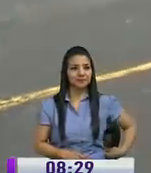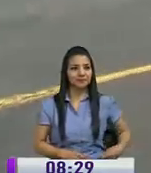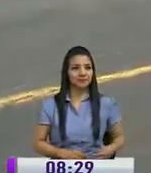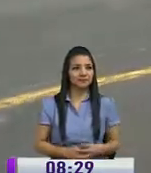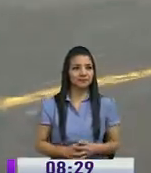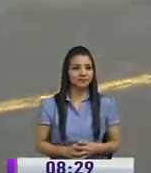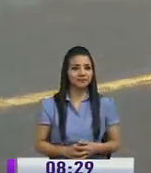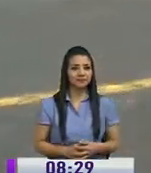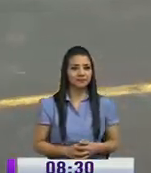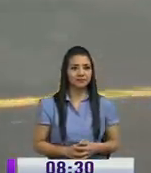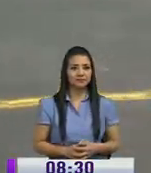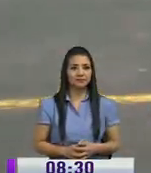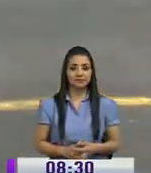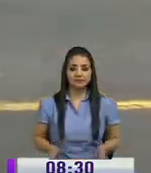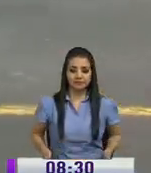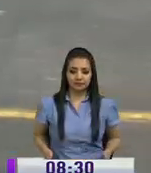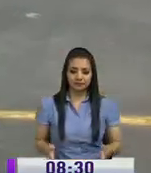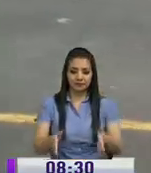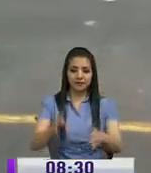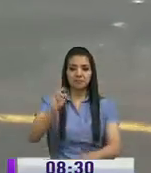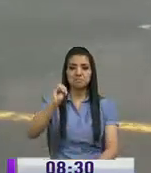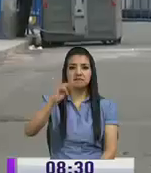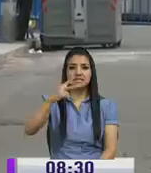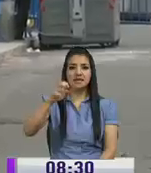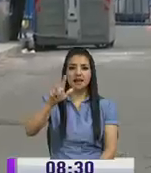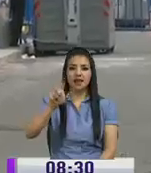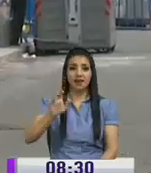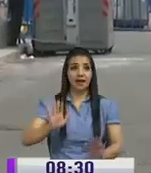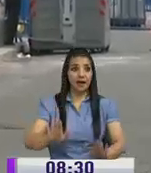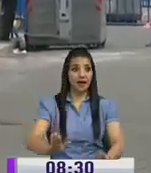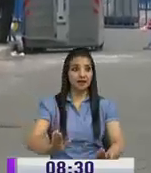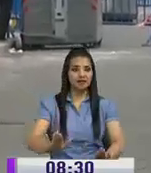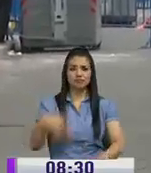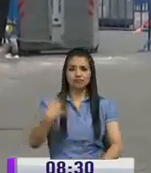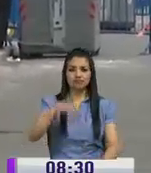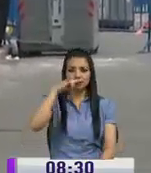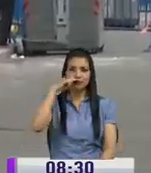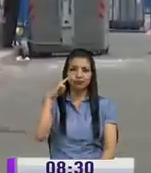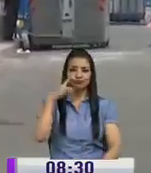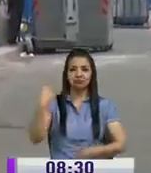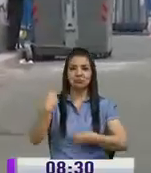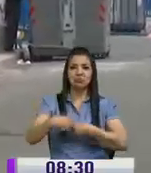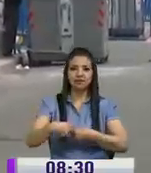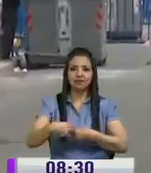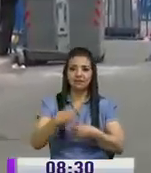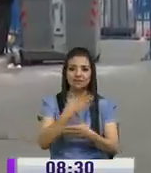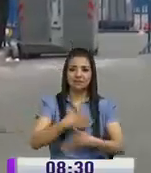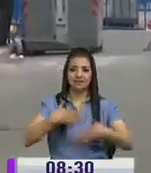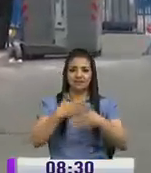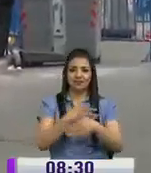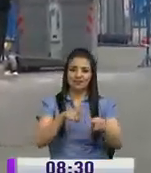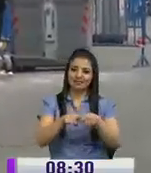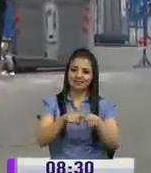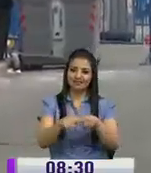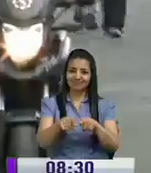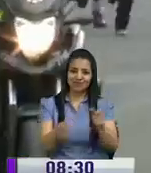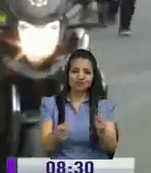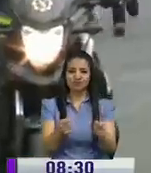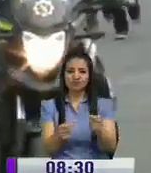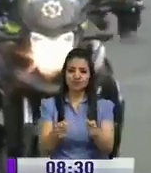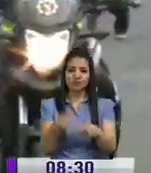La emblemática calle La Michelena fue la pista de carreras para estos intrépidos niños que se unen y disfrutan de esta tradición.